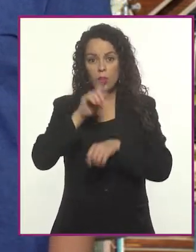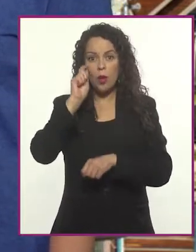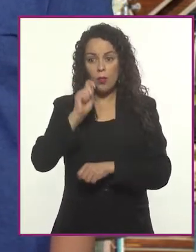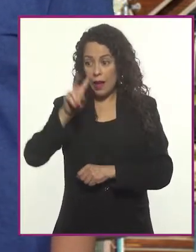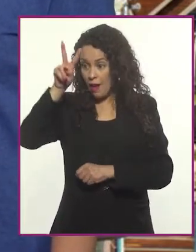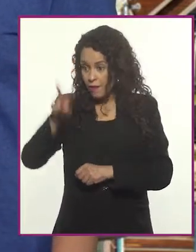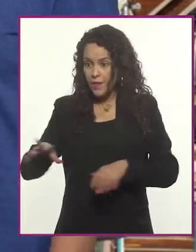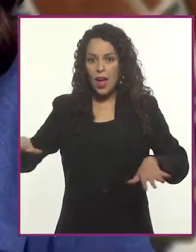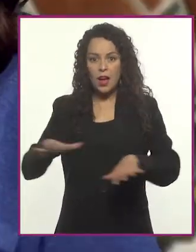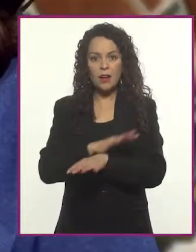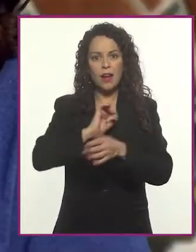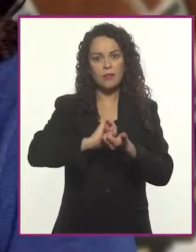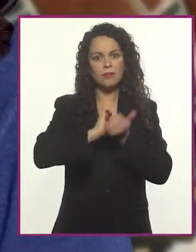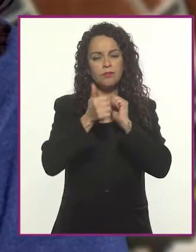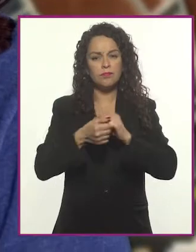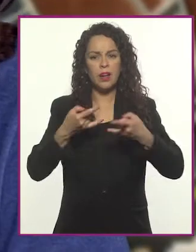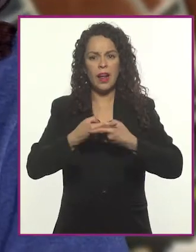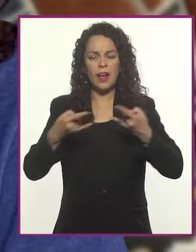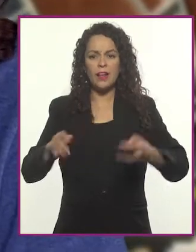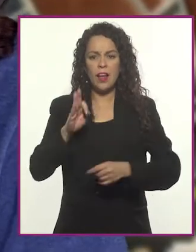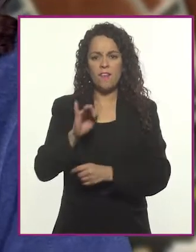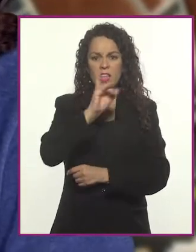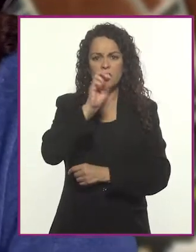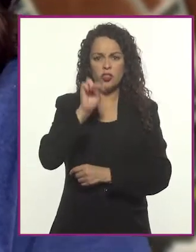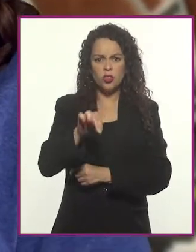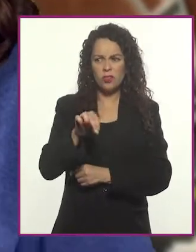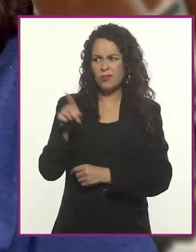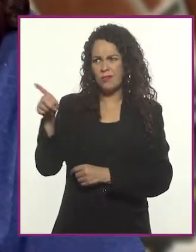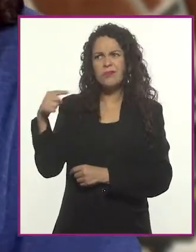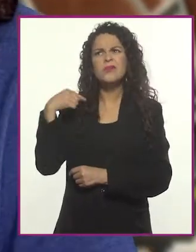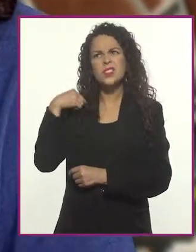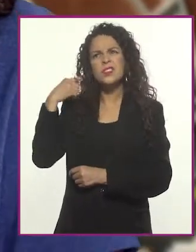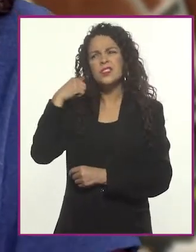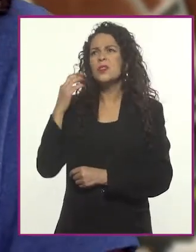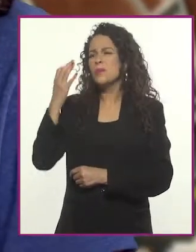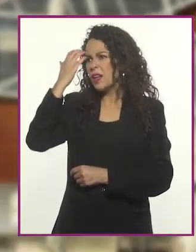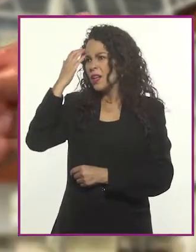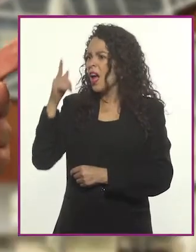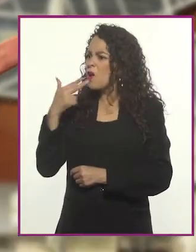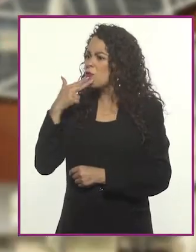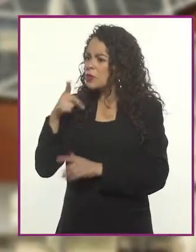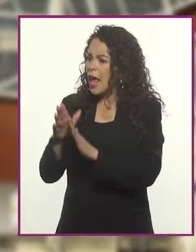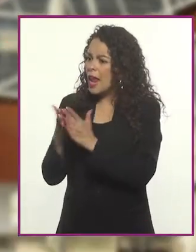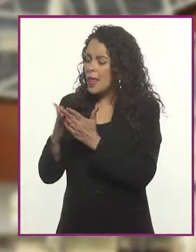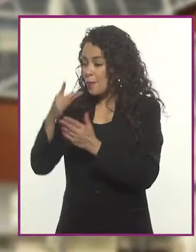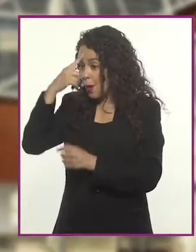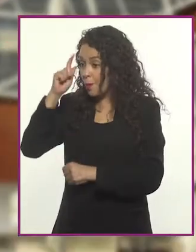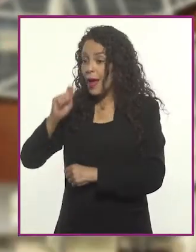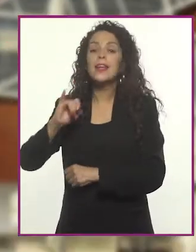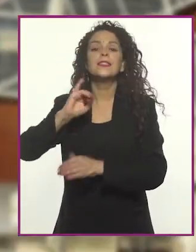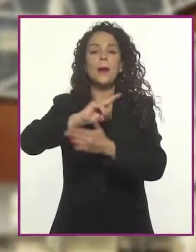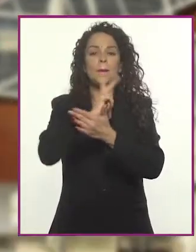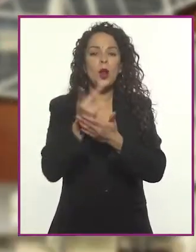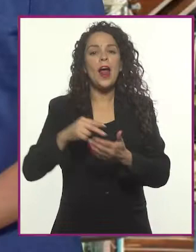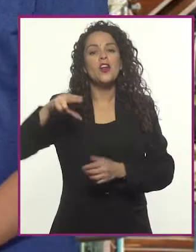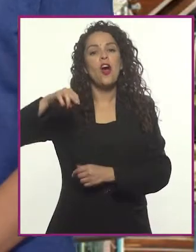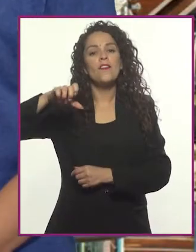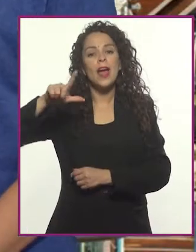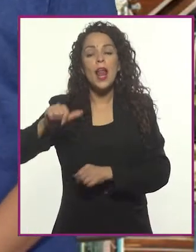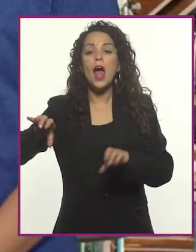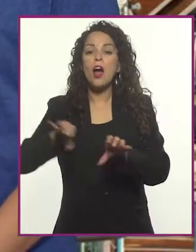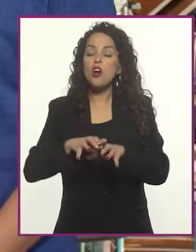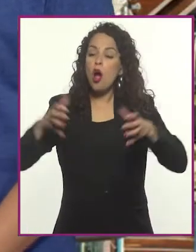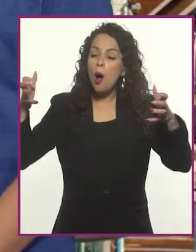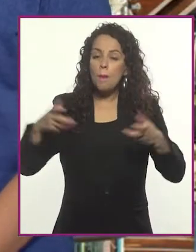a ficción. Me suena conocida la autora. ¿No usamos uno de sus libros para...? Sí, para el programa de telenovelas. Cómo